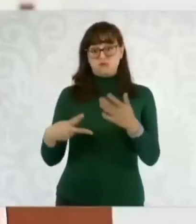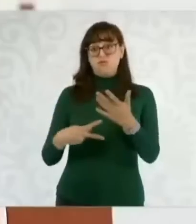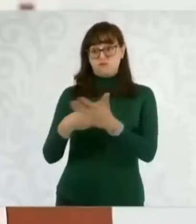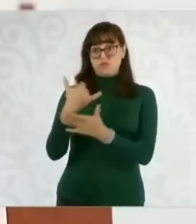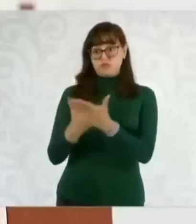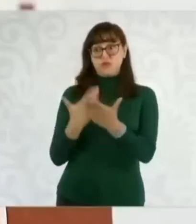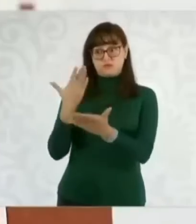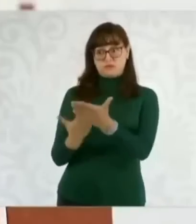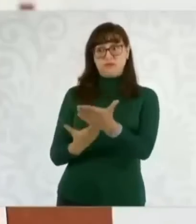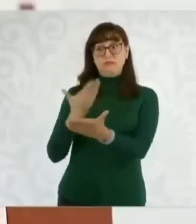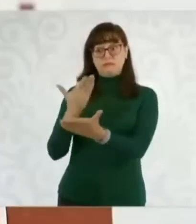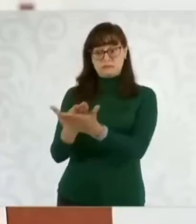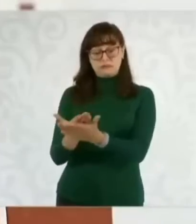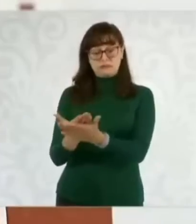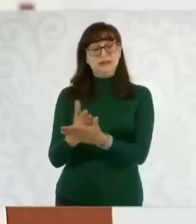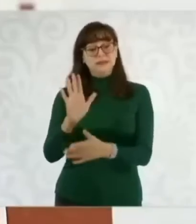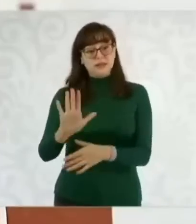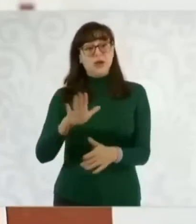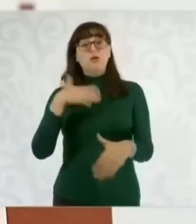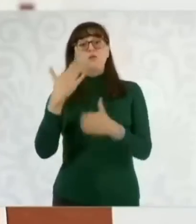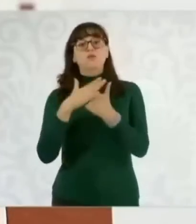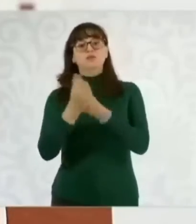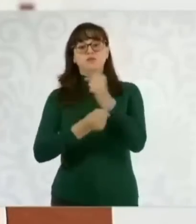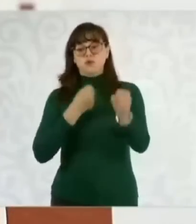norte porque hay